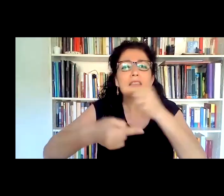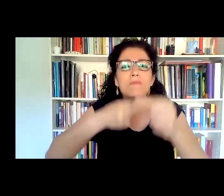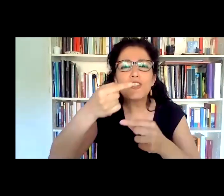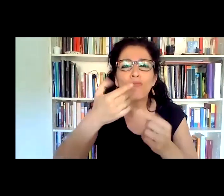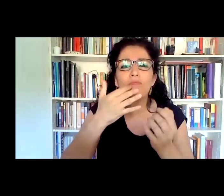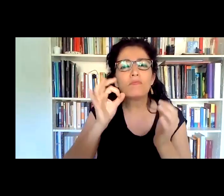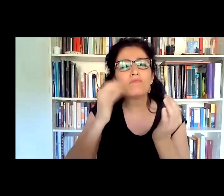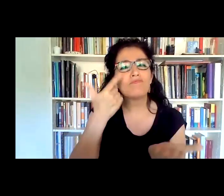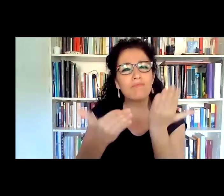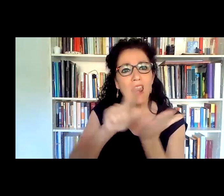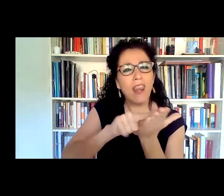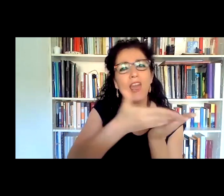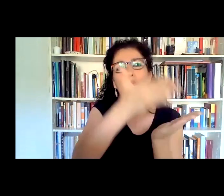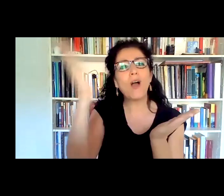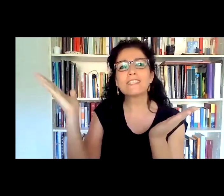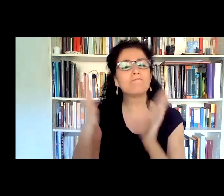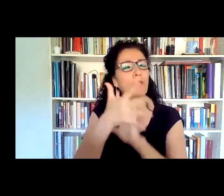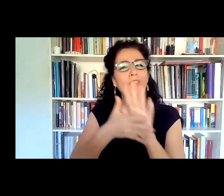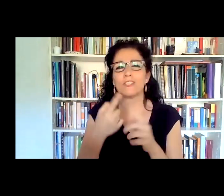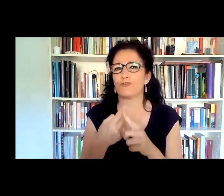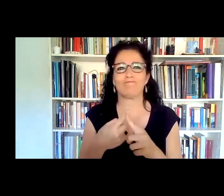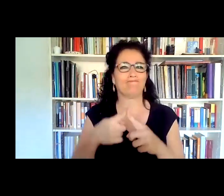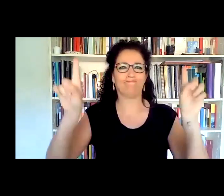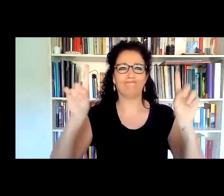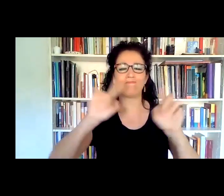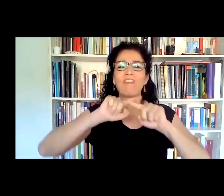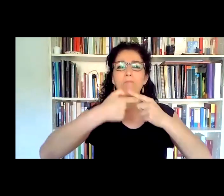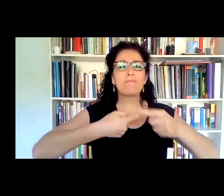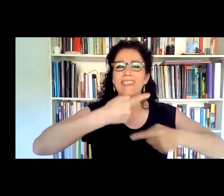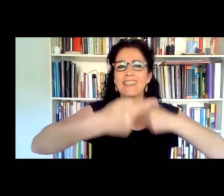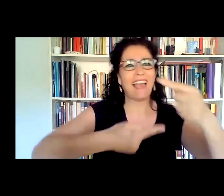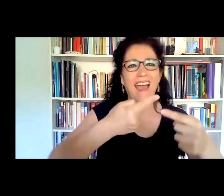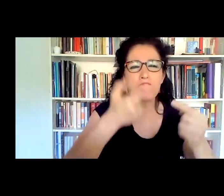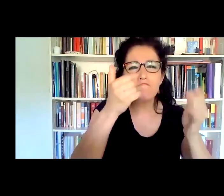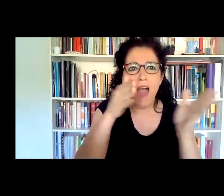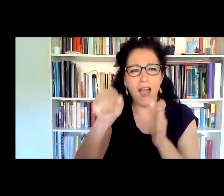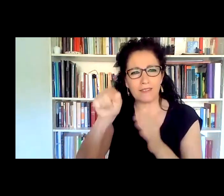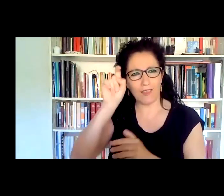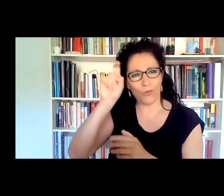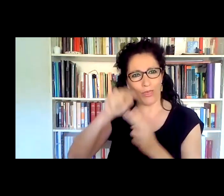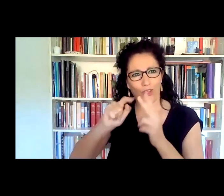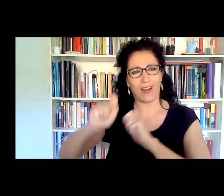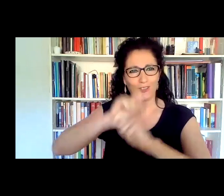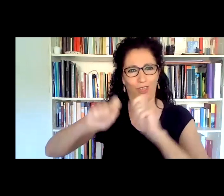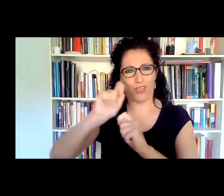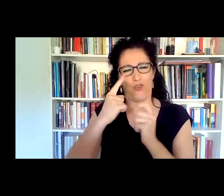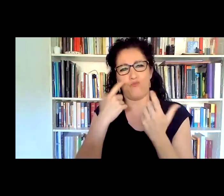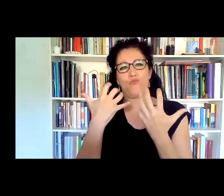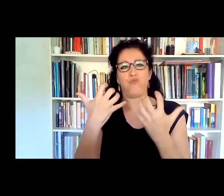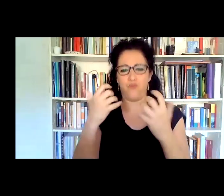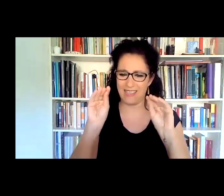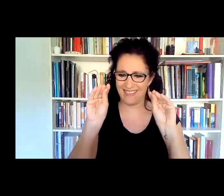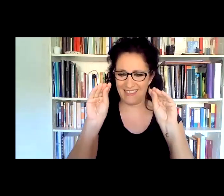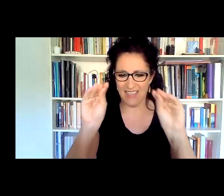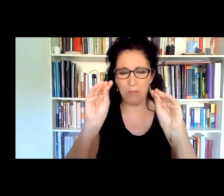este ámbito, cabe destacar que la transmisión intergeneracional en comparación con otras lenguas no se produce dentro